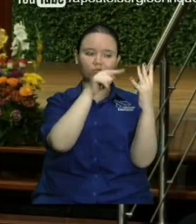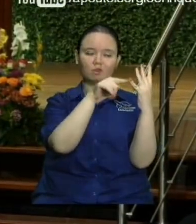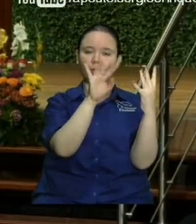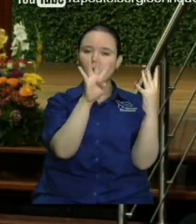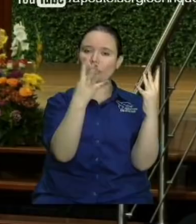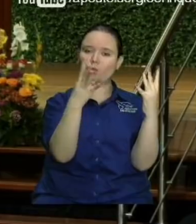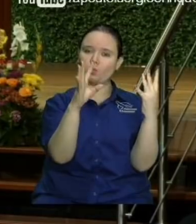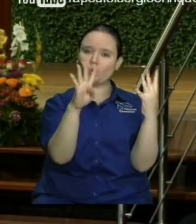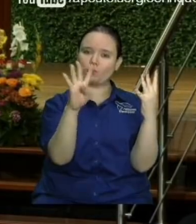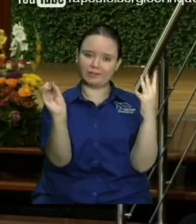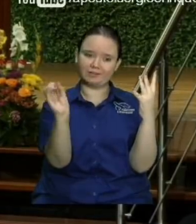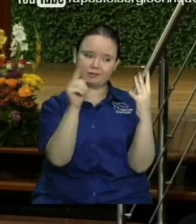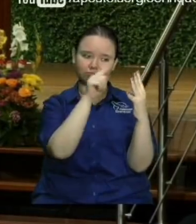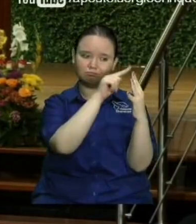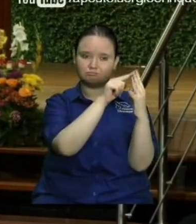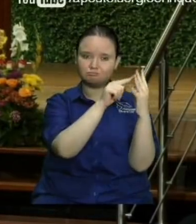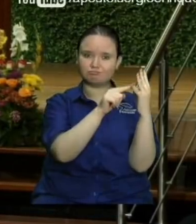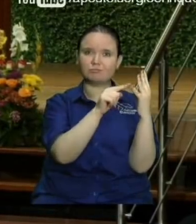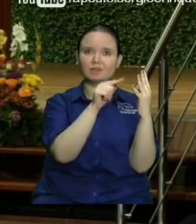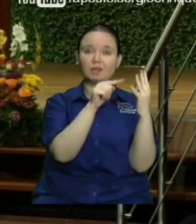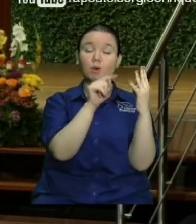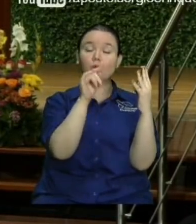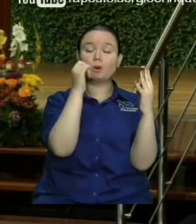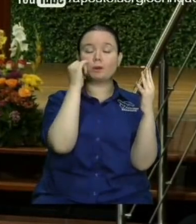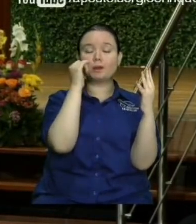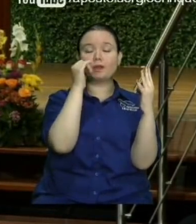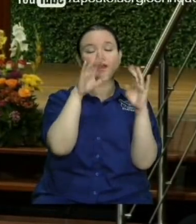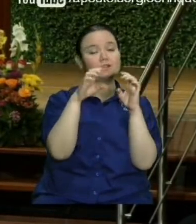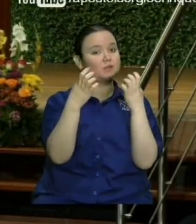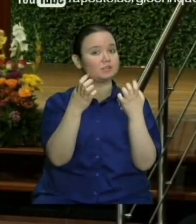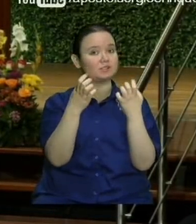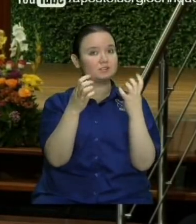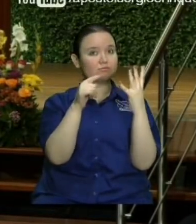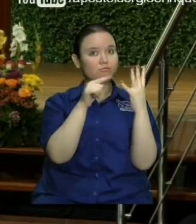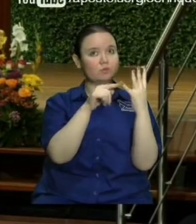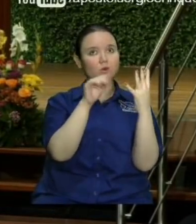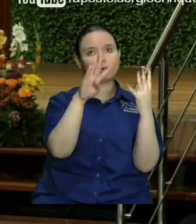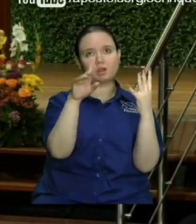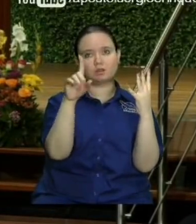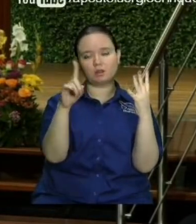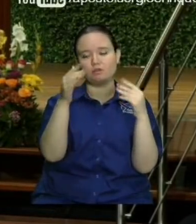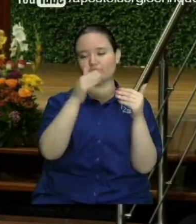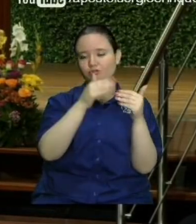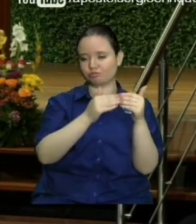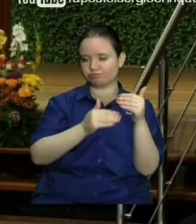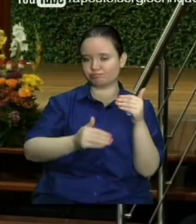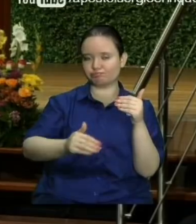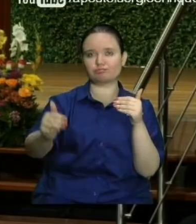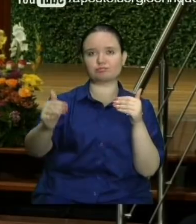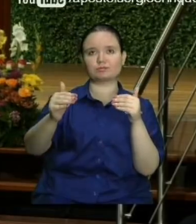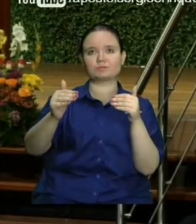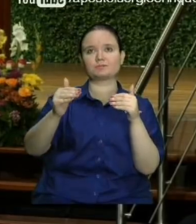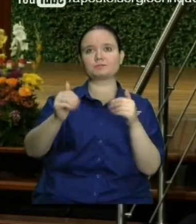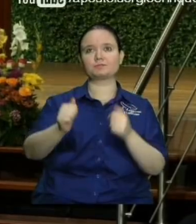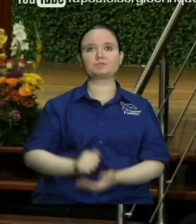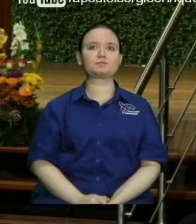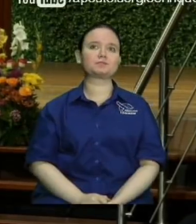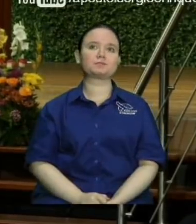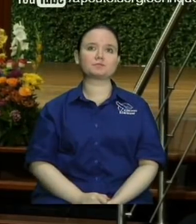oportunidad de Israel, pero no la hizo. Entonces sigue contando las generaciones después de Usías, el 41